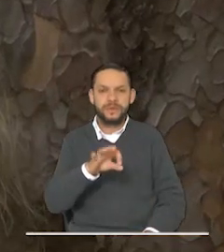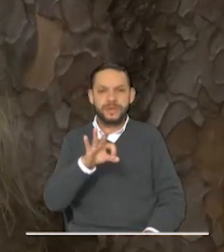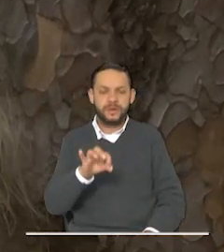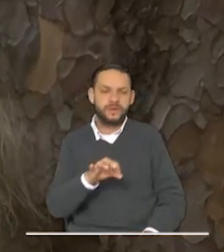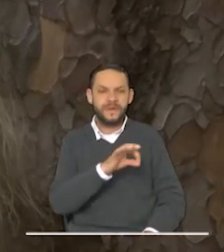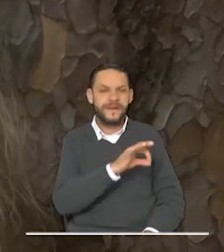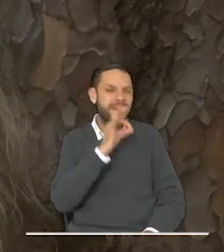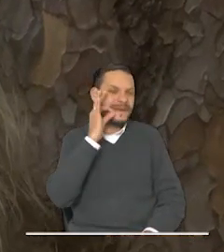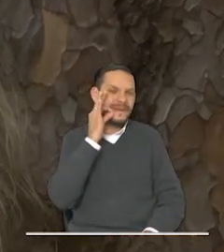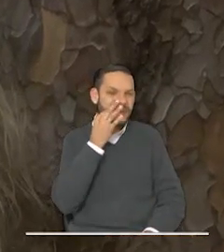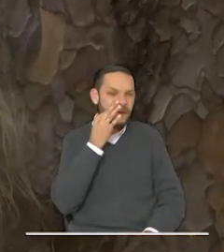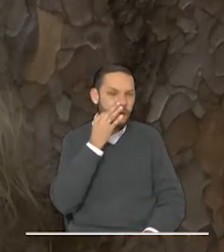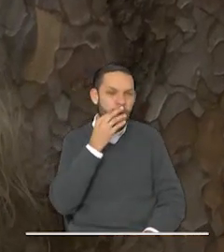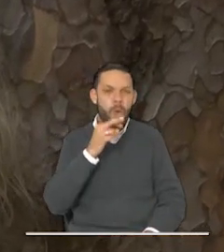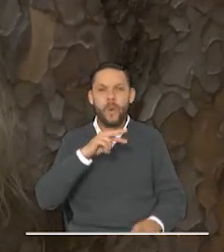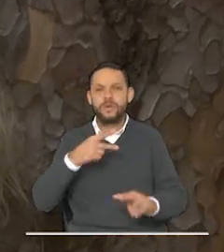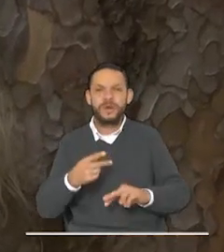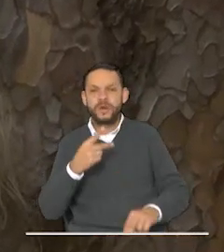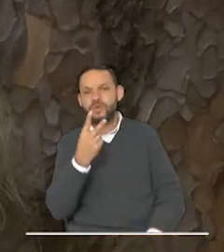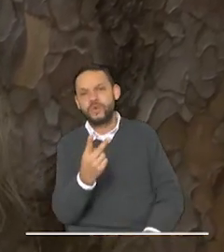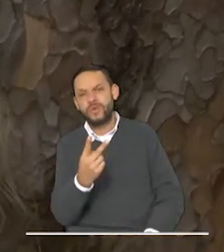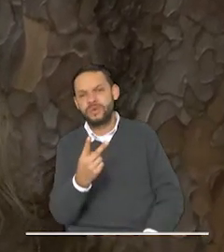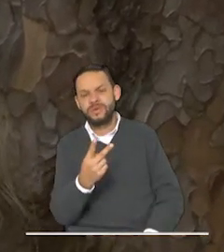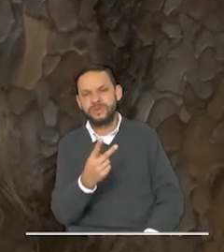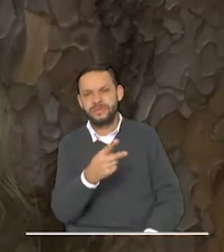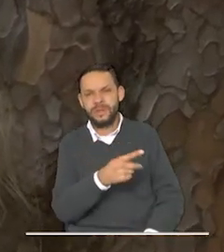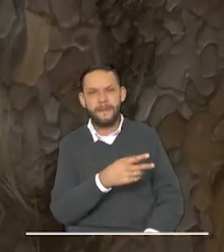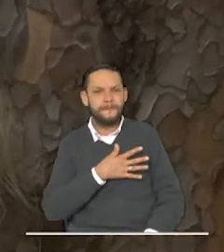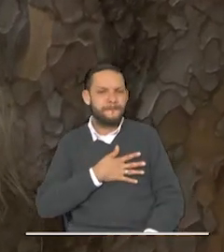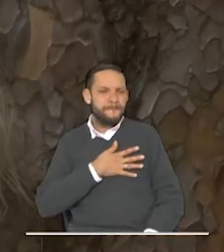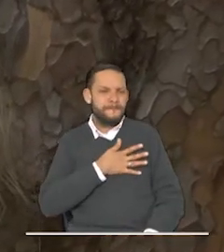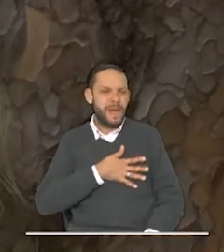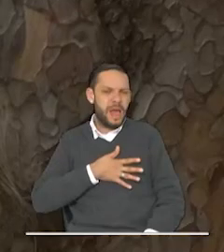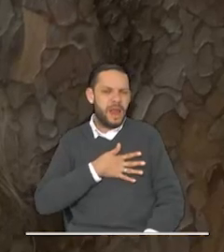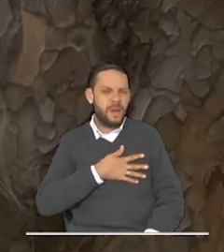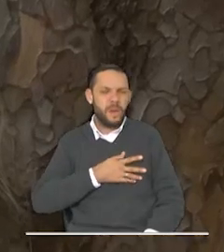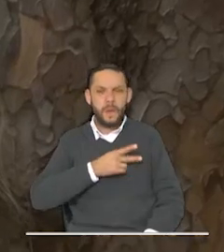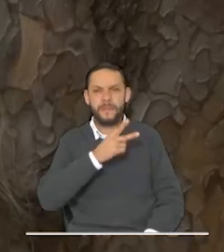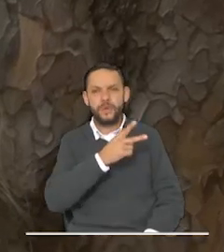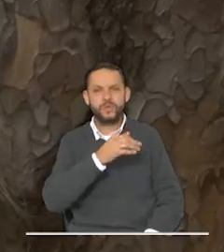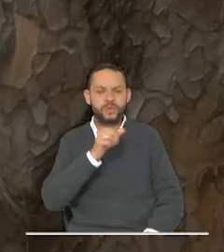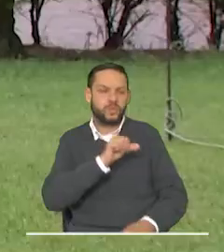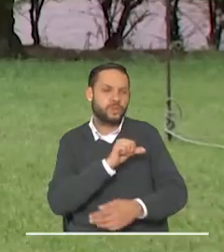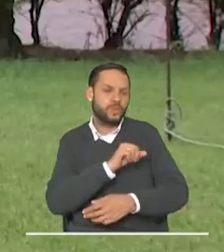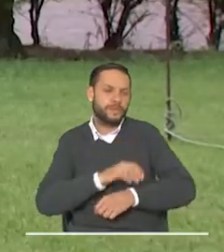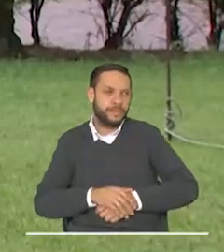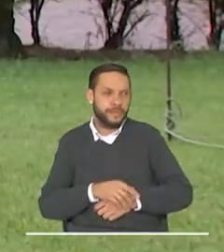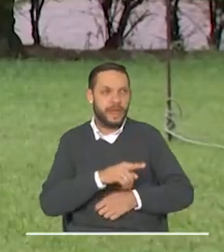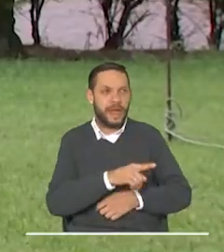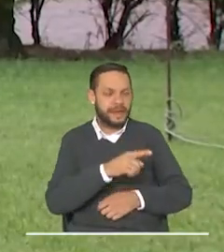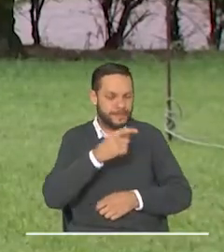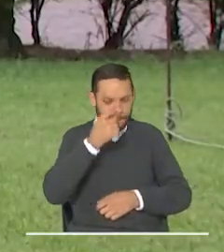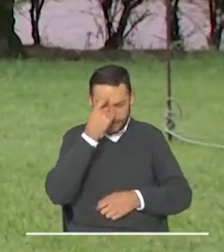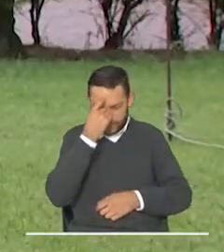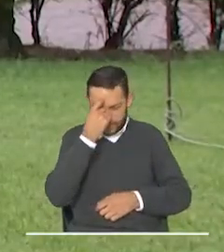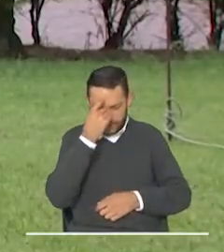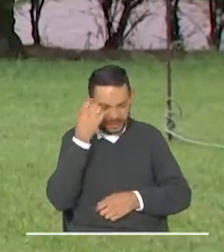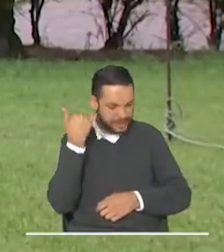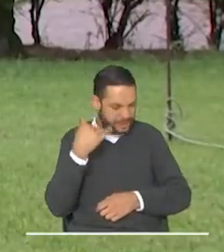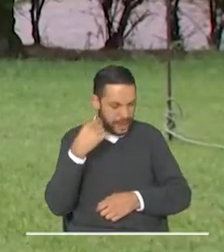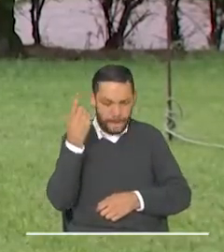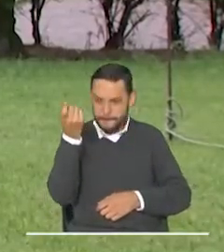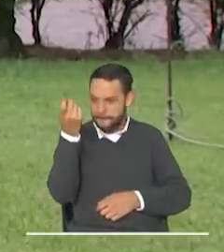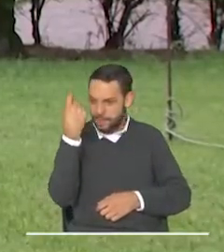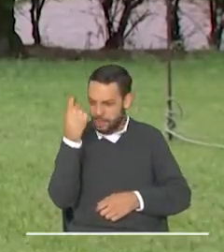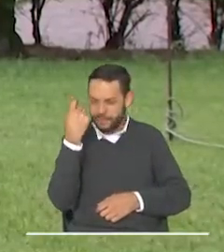esa estructura recuerda los dos vinagres entonces para Jorge ese tetero hizo que su condición